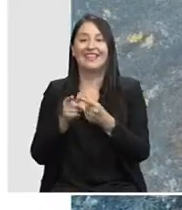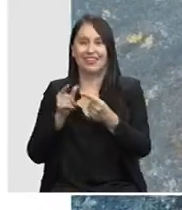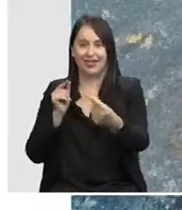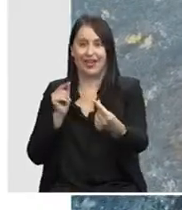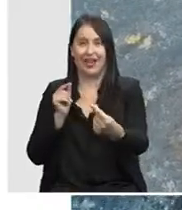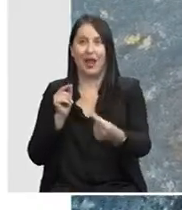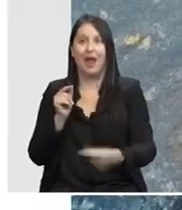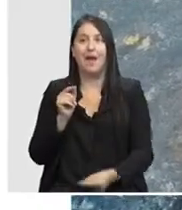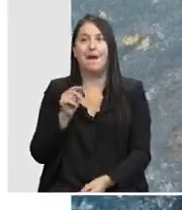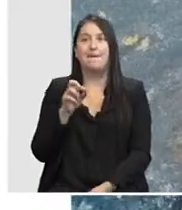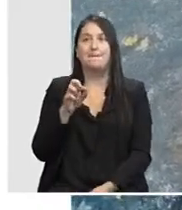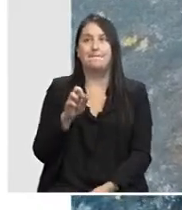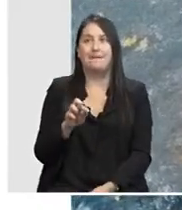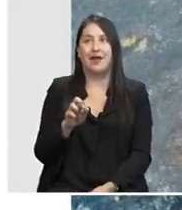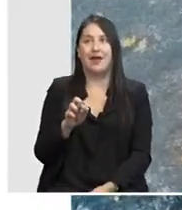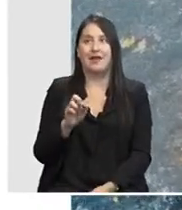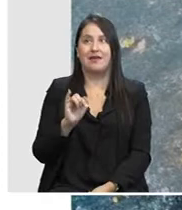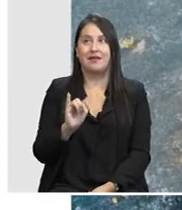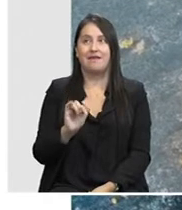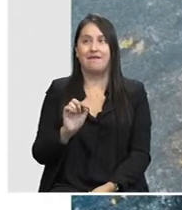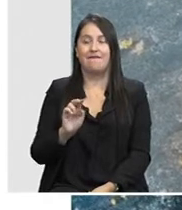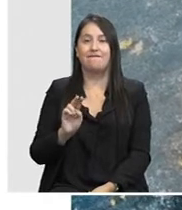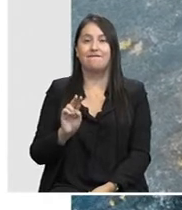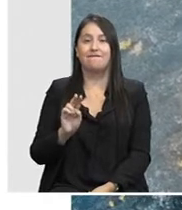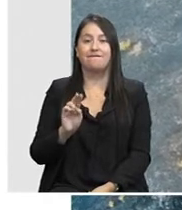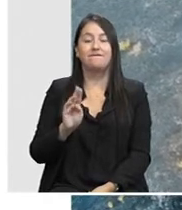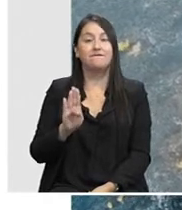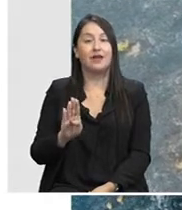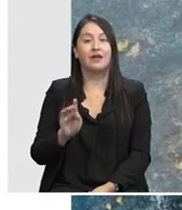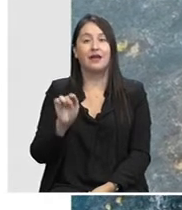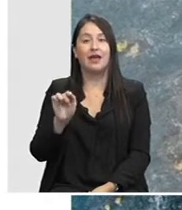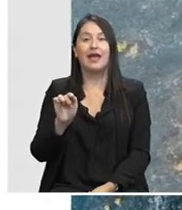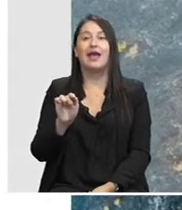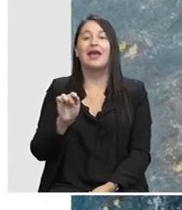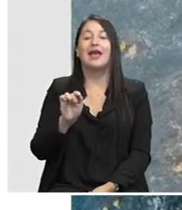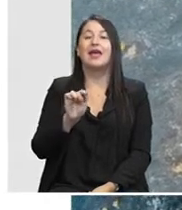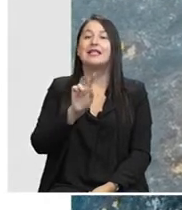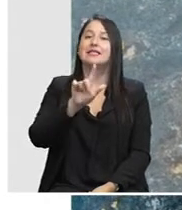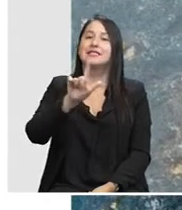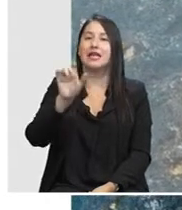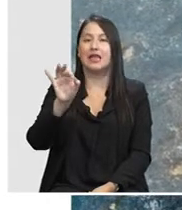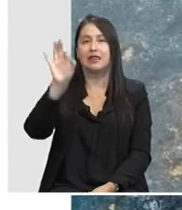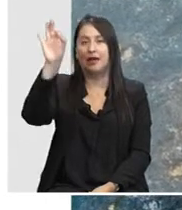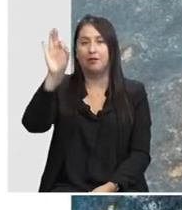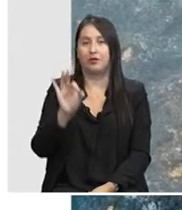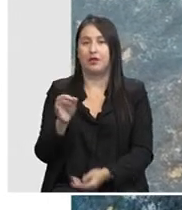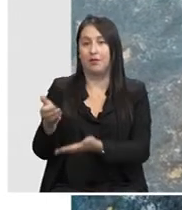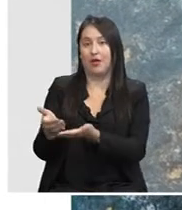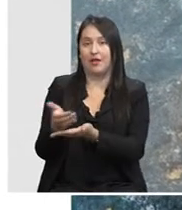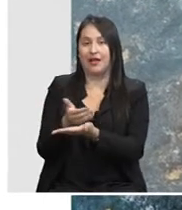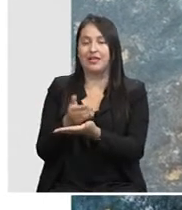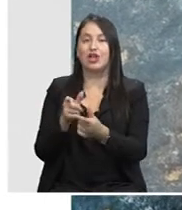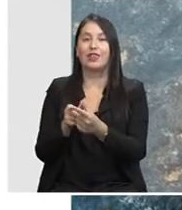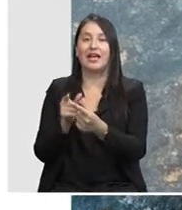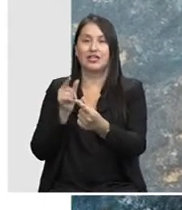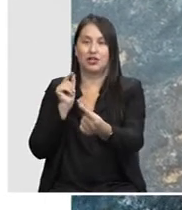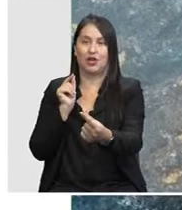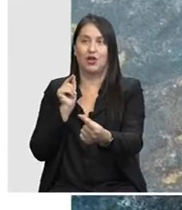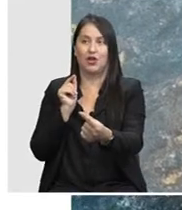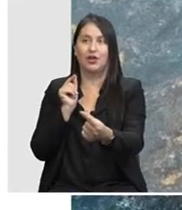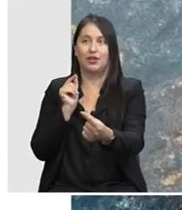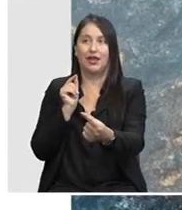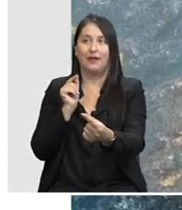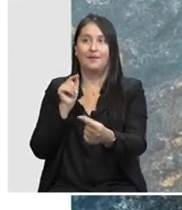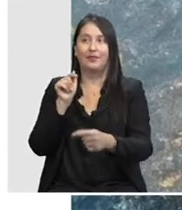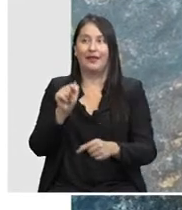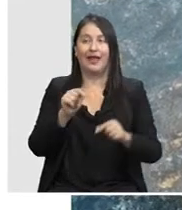¿cierto?, los hogares debiesen estar recibiendo cerca de 70% del ingreso nacional, que es el área gris